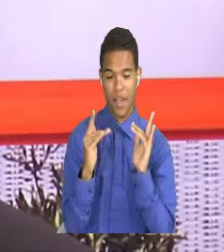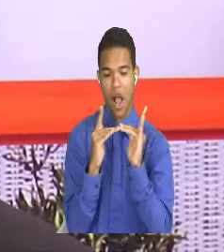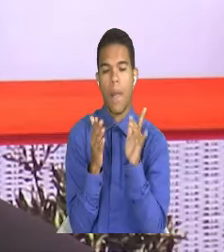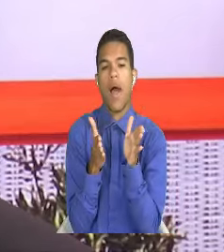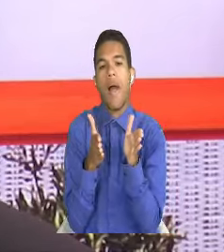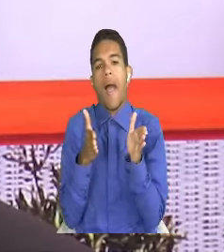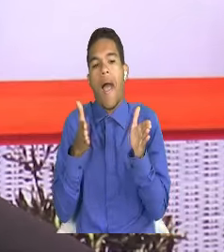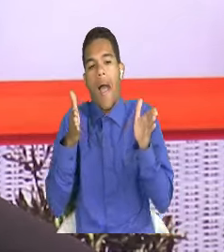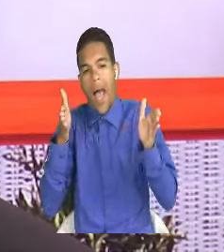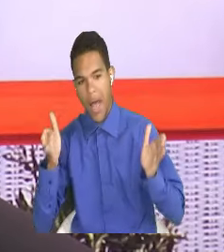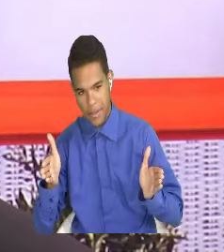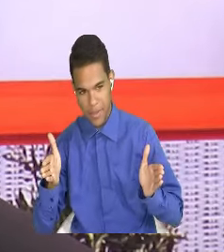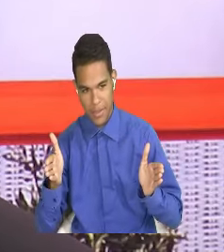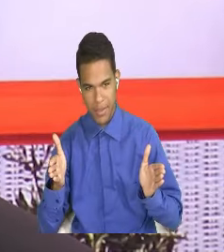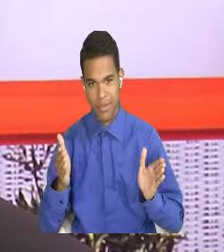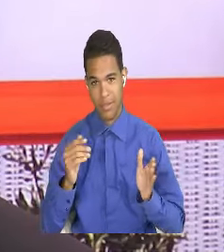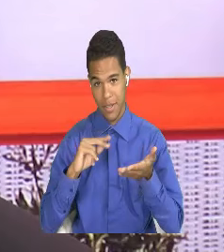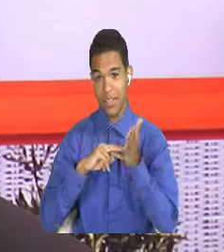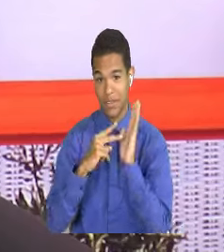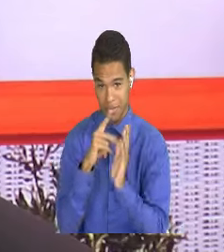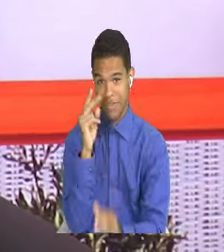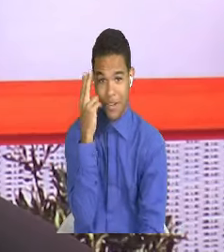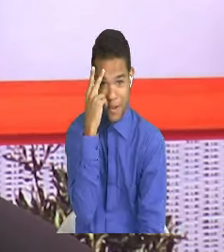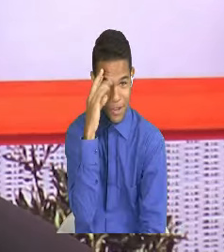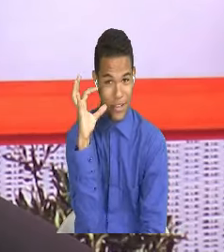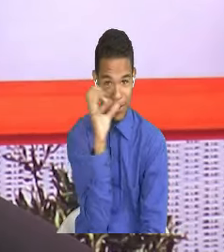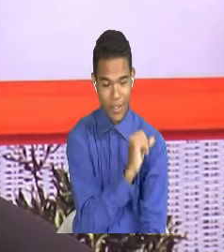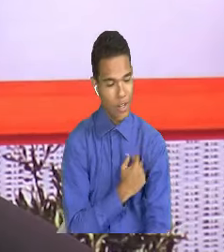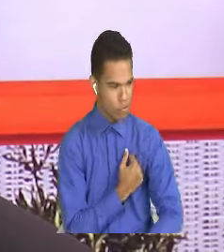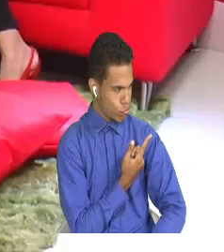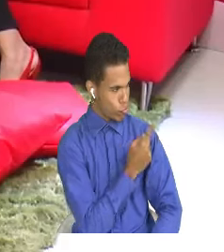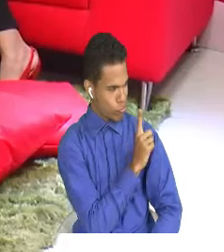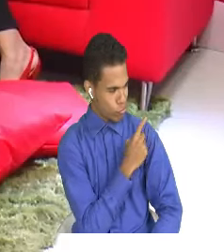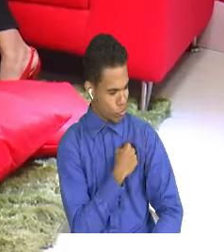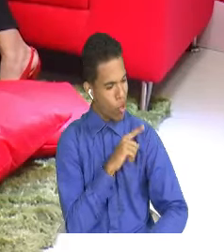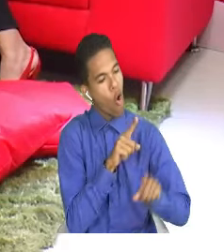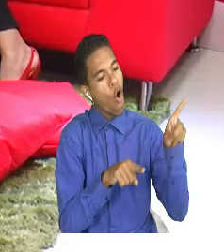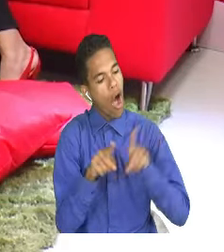Ah. Por lo general. No, pues hay solteras con cama doble.